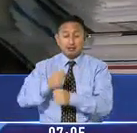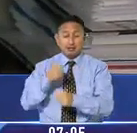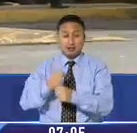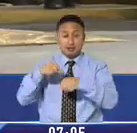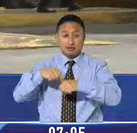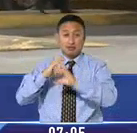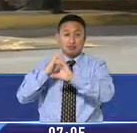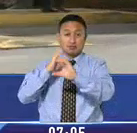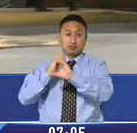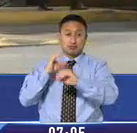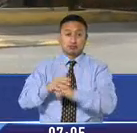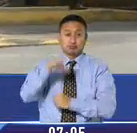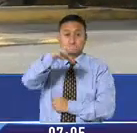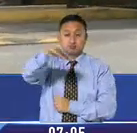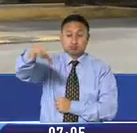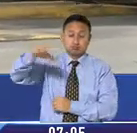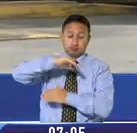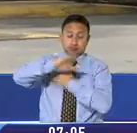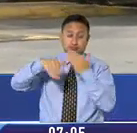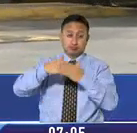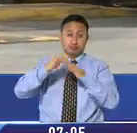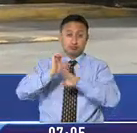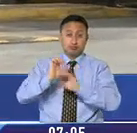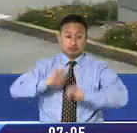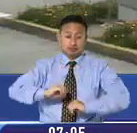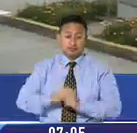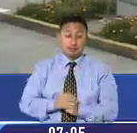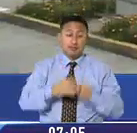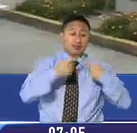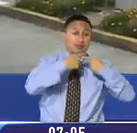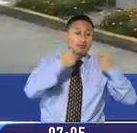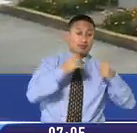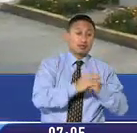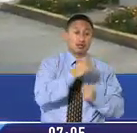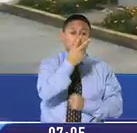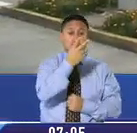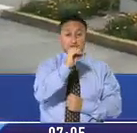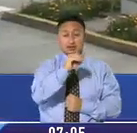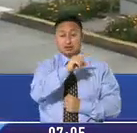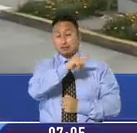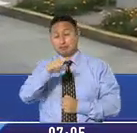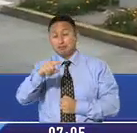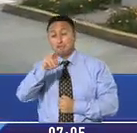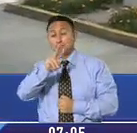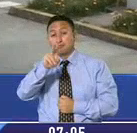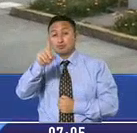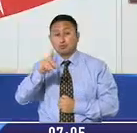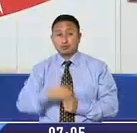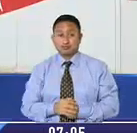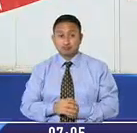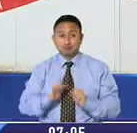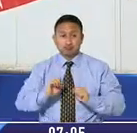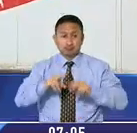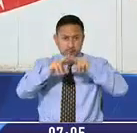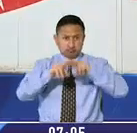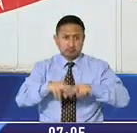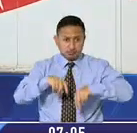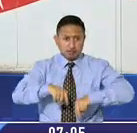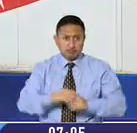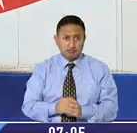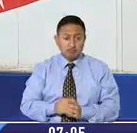transporte interprovincial en todo el país, efectuado entre marzo del 2020 y mayo del 2021. También verificará la